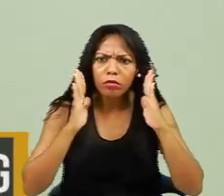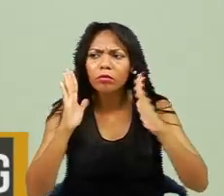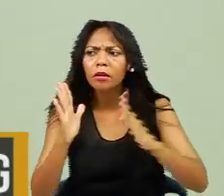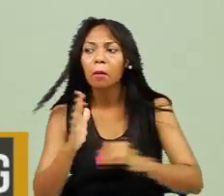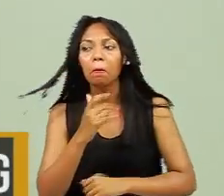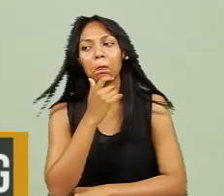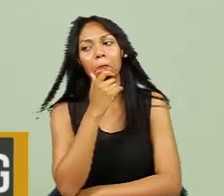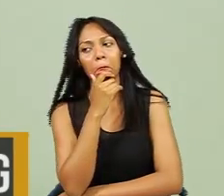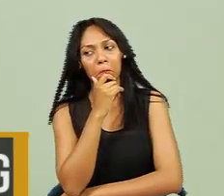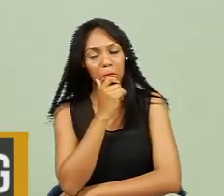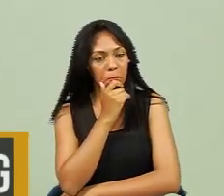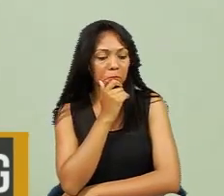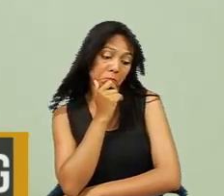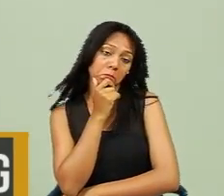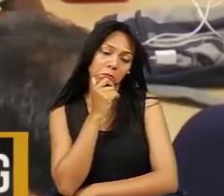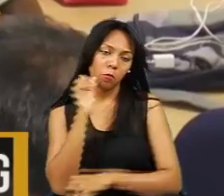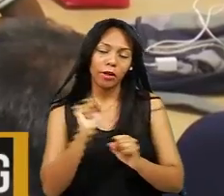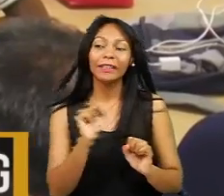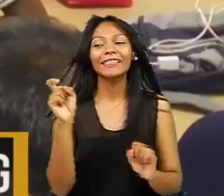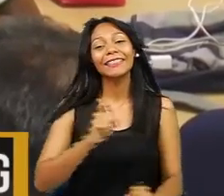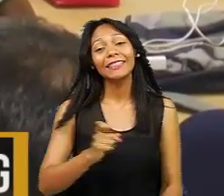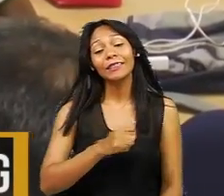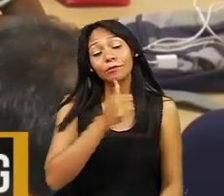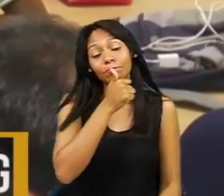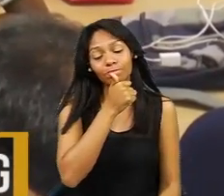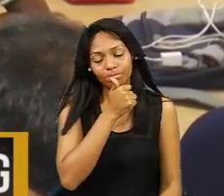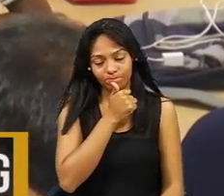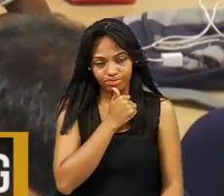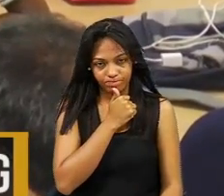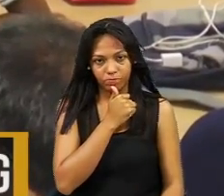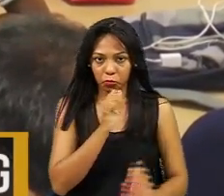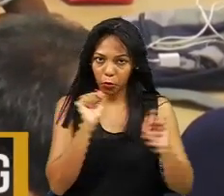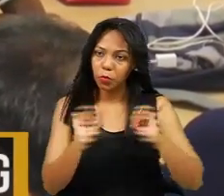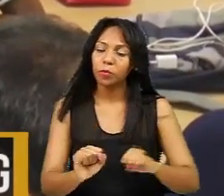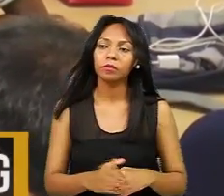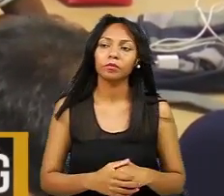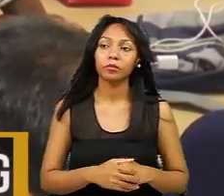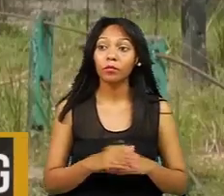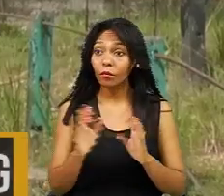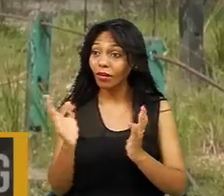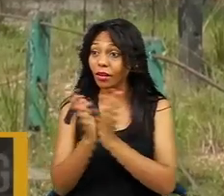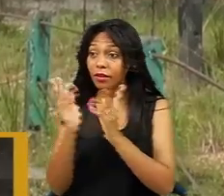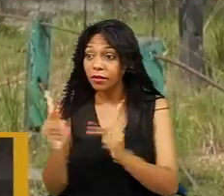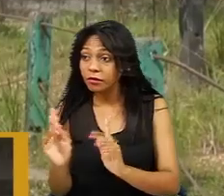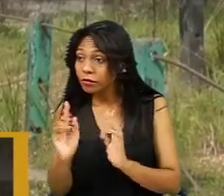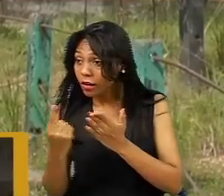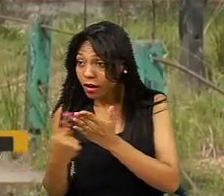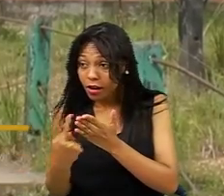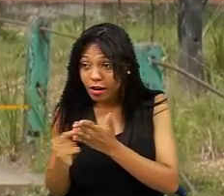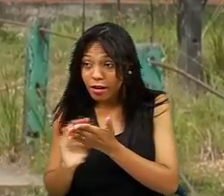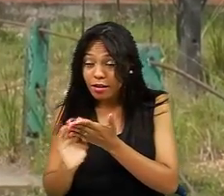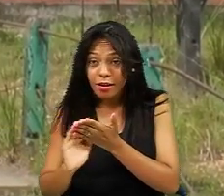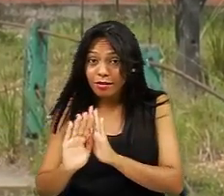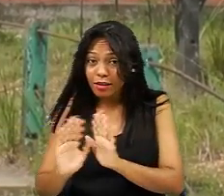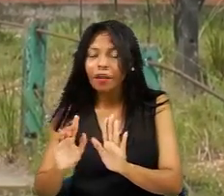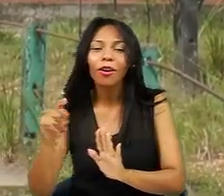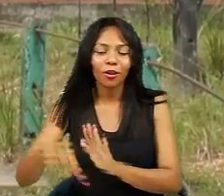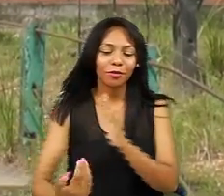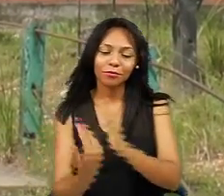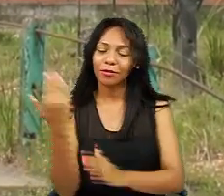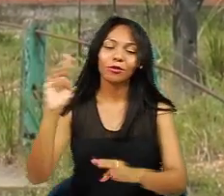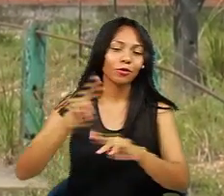pero hay que soportarlos y hay que tener paciencia. Luego de la reunión, oficialmente los estudiantes regresaron de manera normal hoy a sus